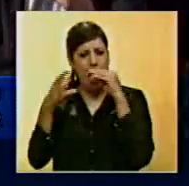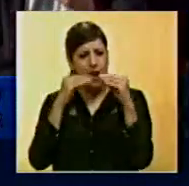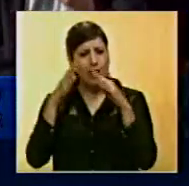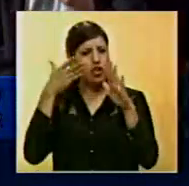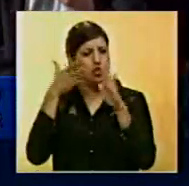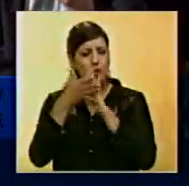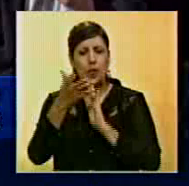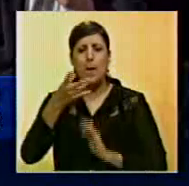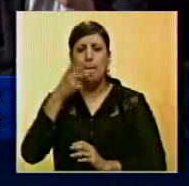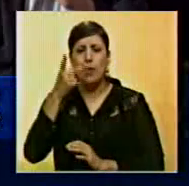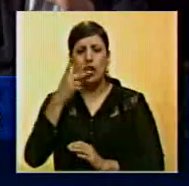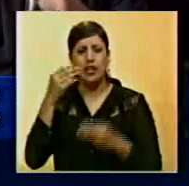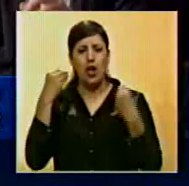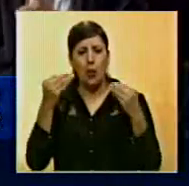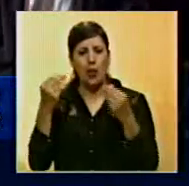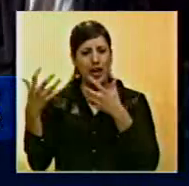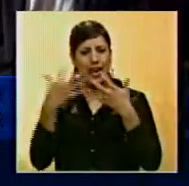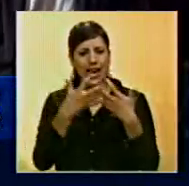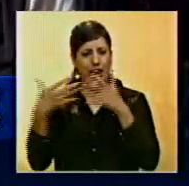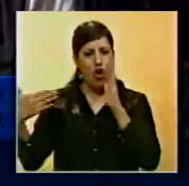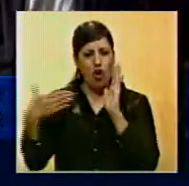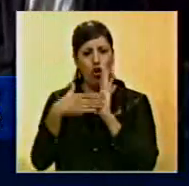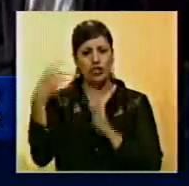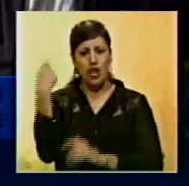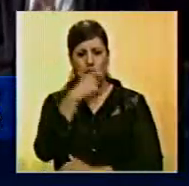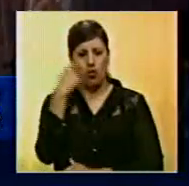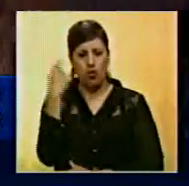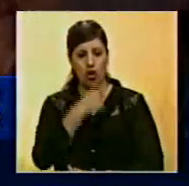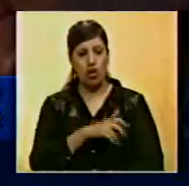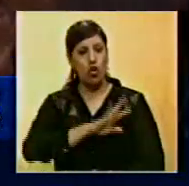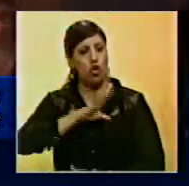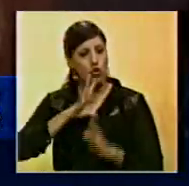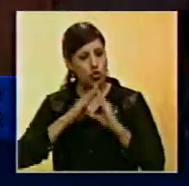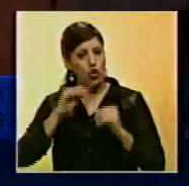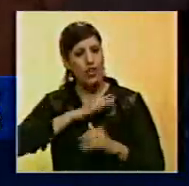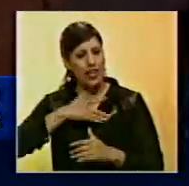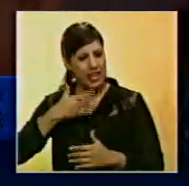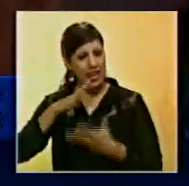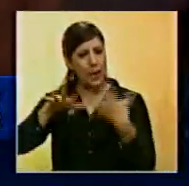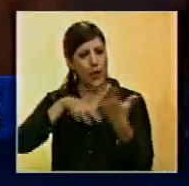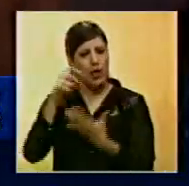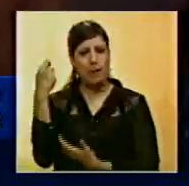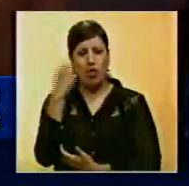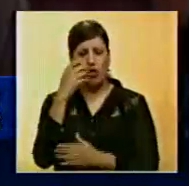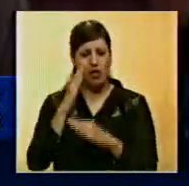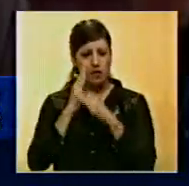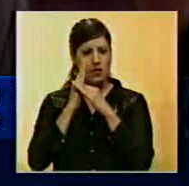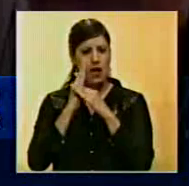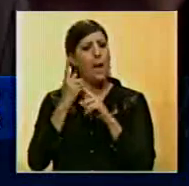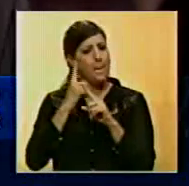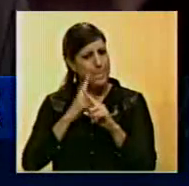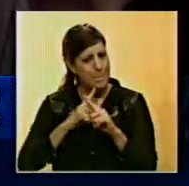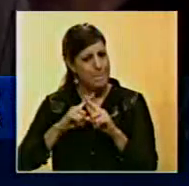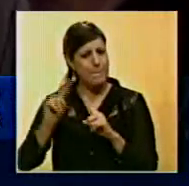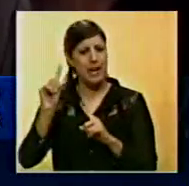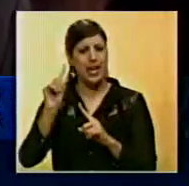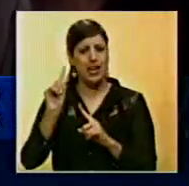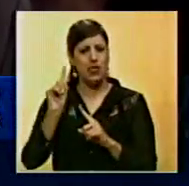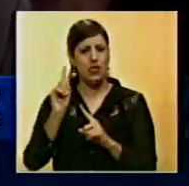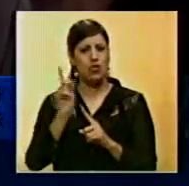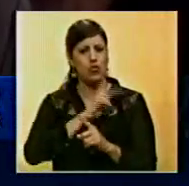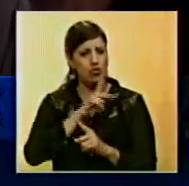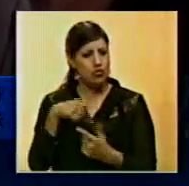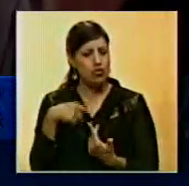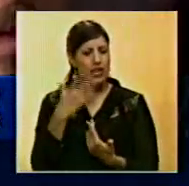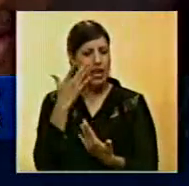la política pública de la guerra contra las drogas. Todos queremos que este problema de las drogas se detenga, tanto como si